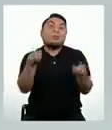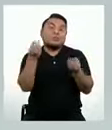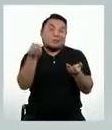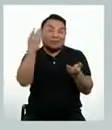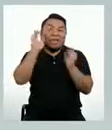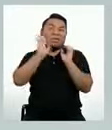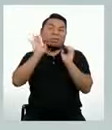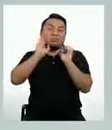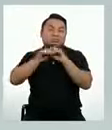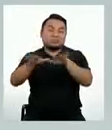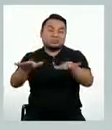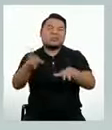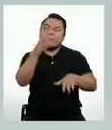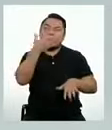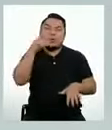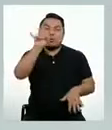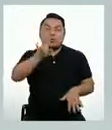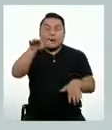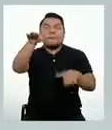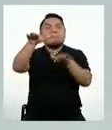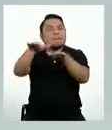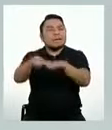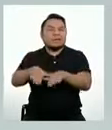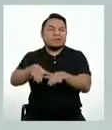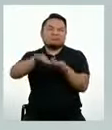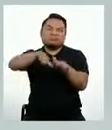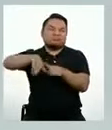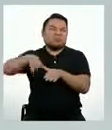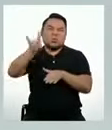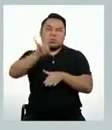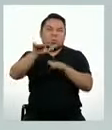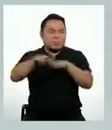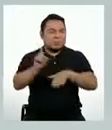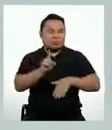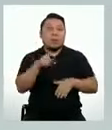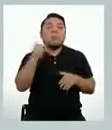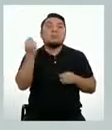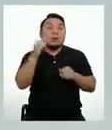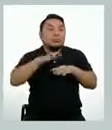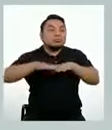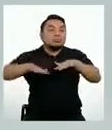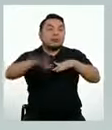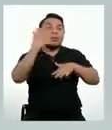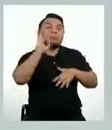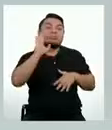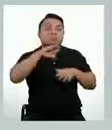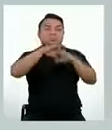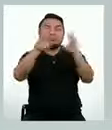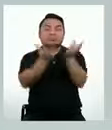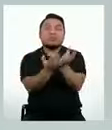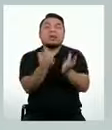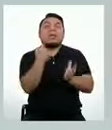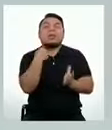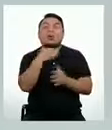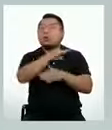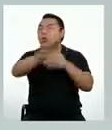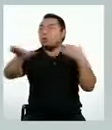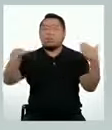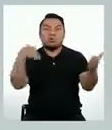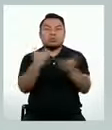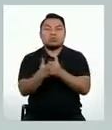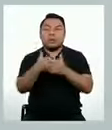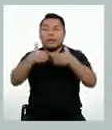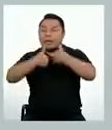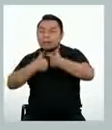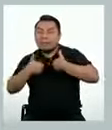eso debemos reducir su uso y así evitar que se acumulen y contaminen en nuestro planeta, perjudicando a todos los